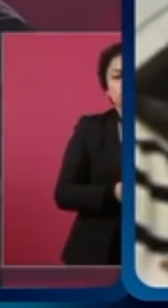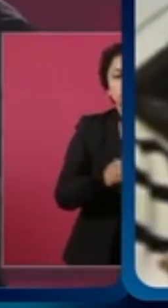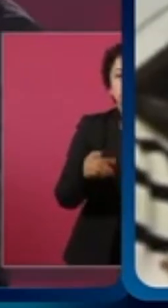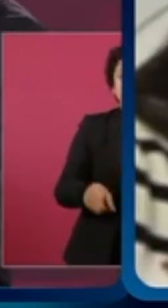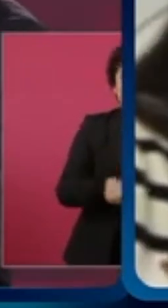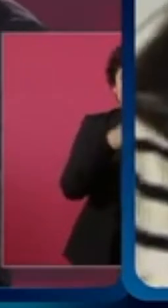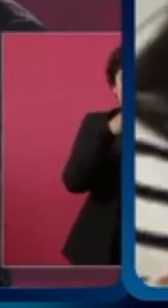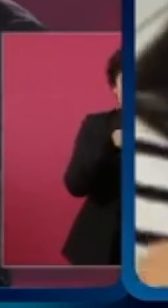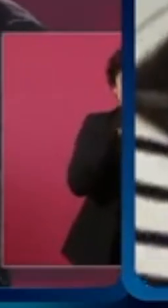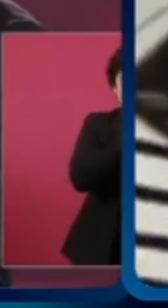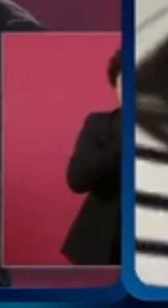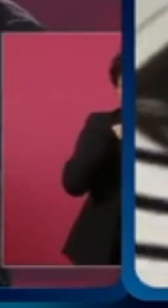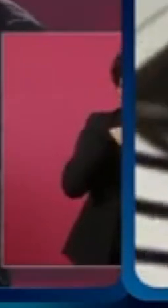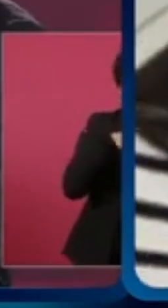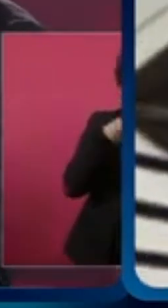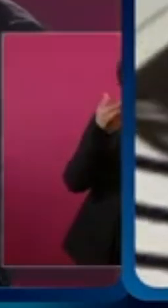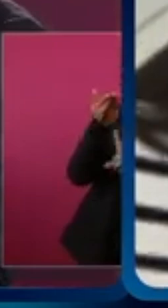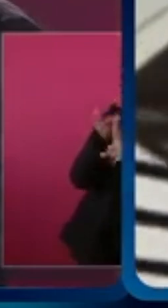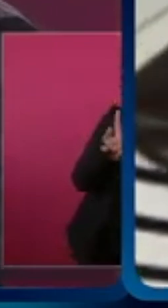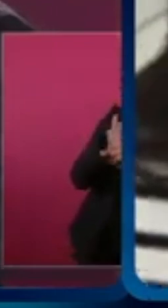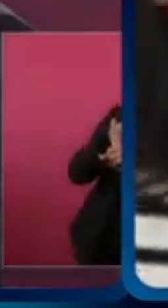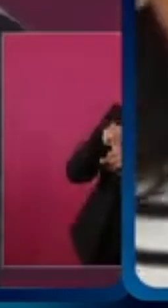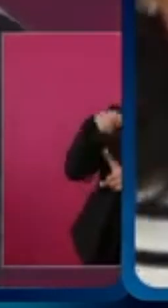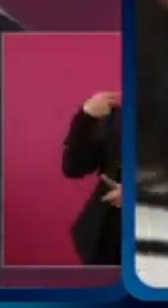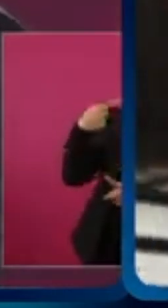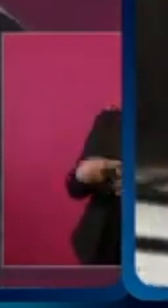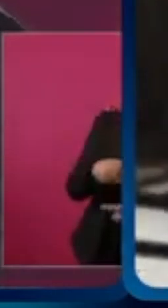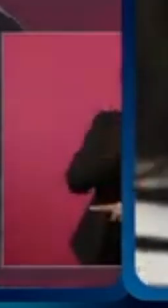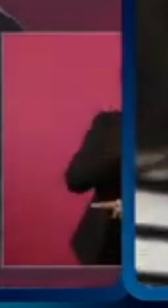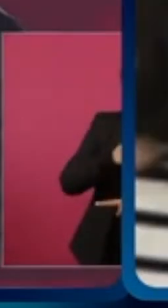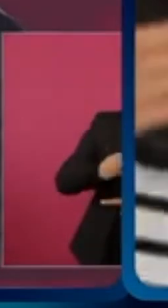por el candidato o candidata,